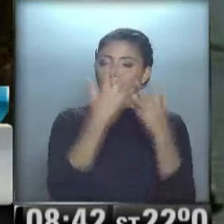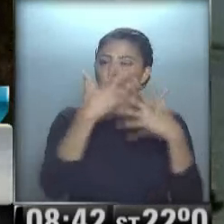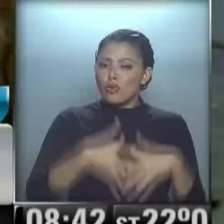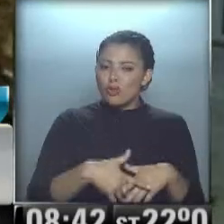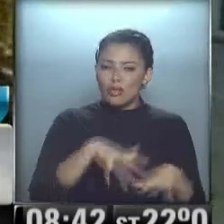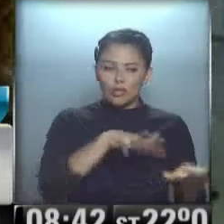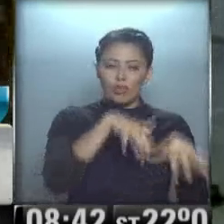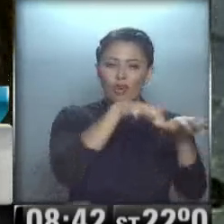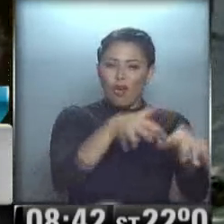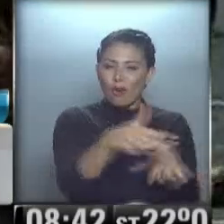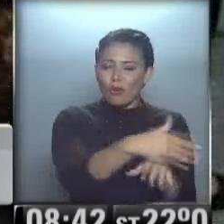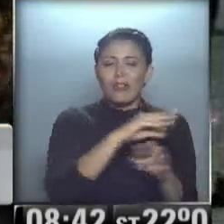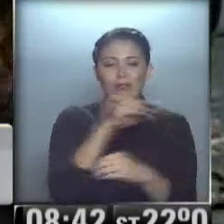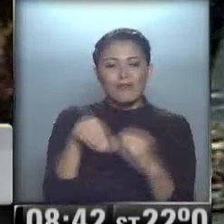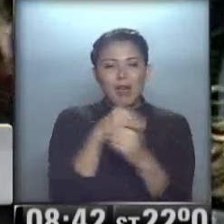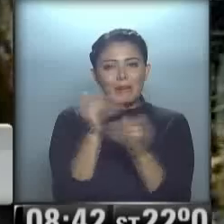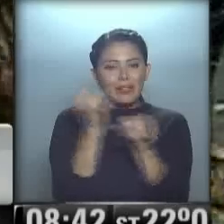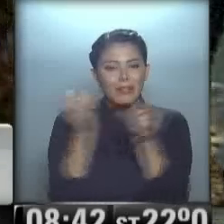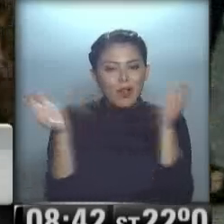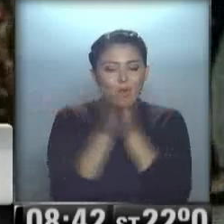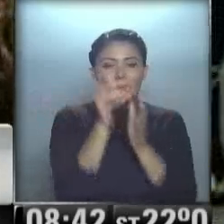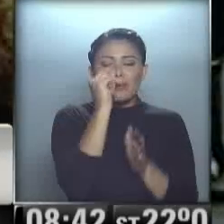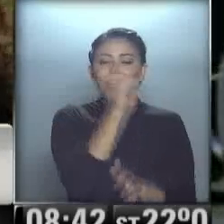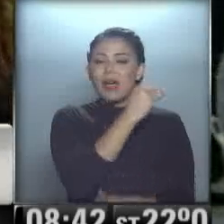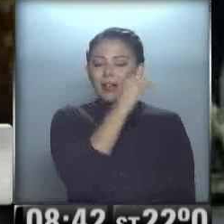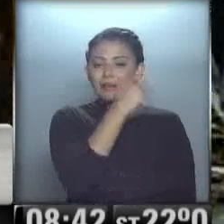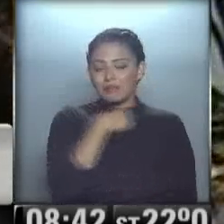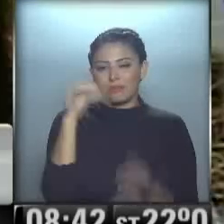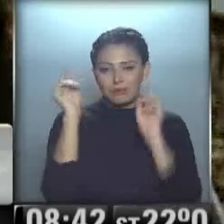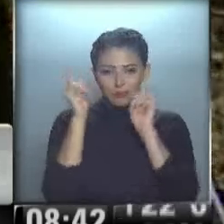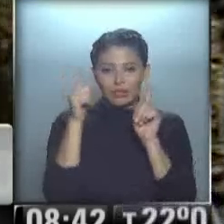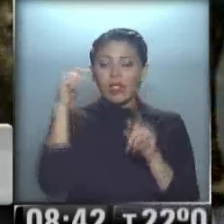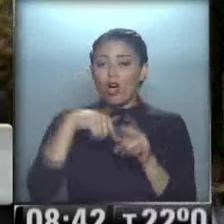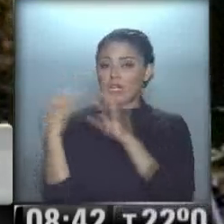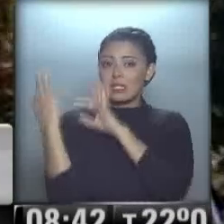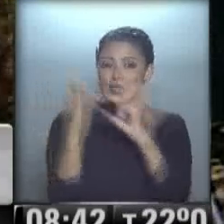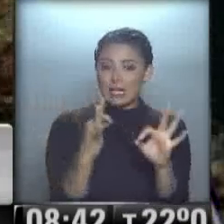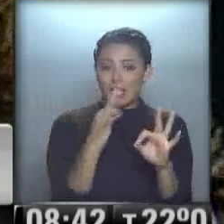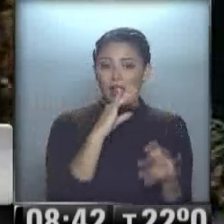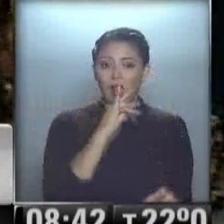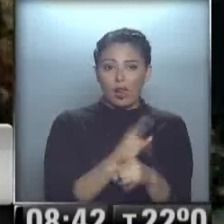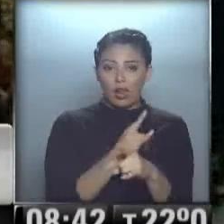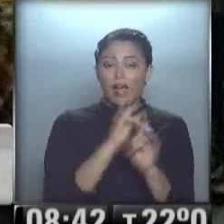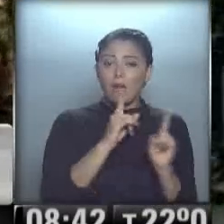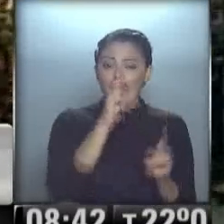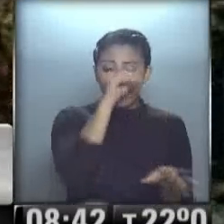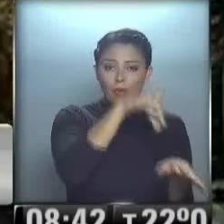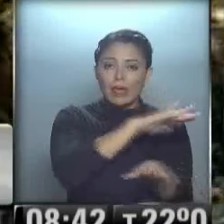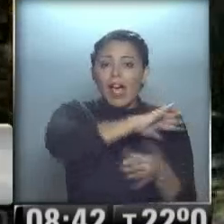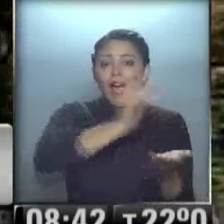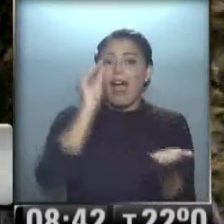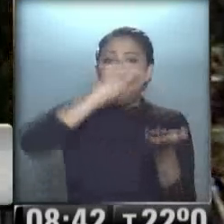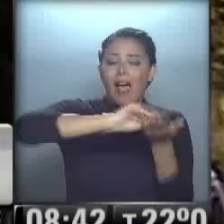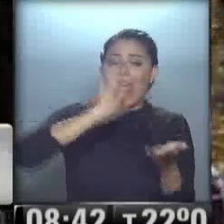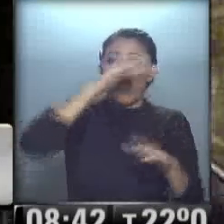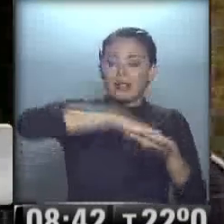huerta donde trabajaron las familias en su conjunto con las maestras y el jardín hoy llegamos y sobre esa Huerta se está construyendo la carpeta